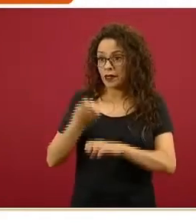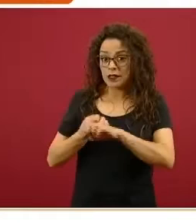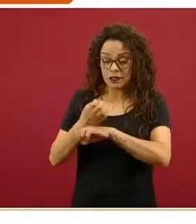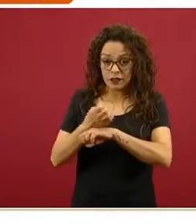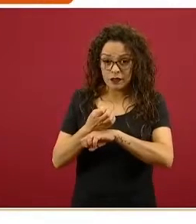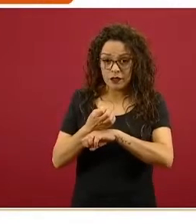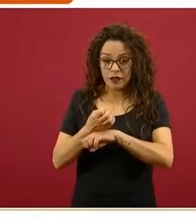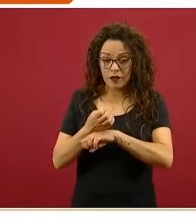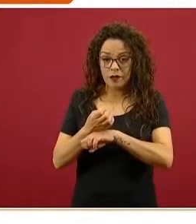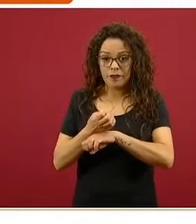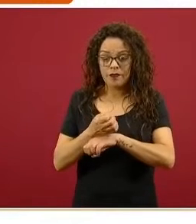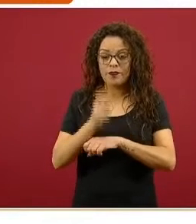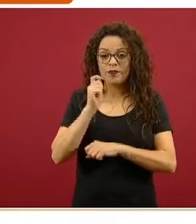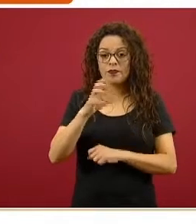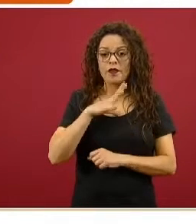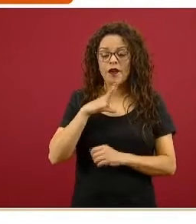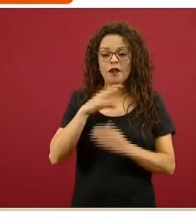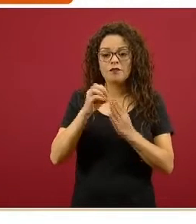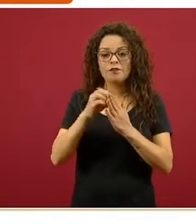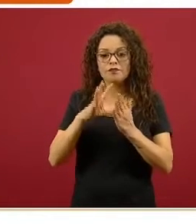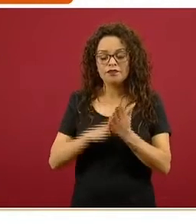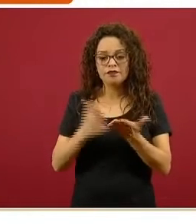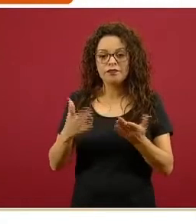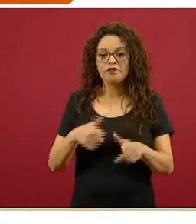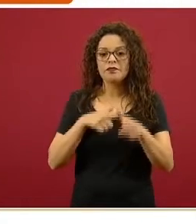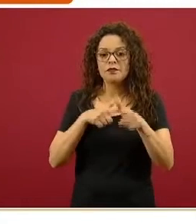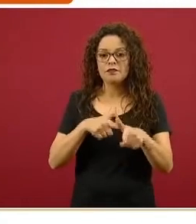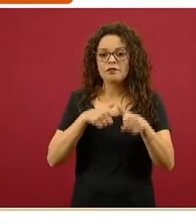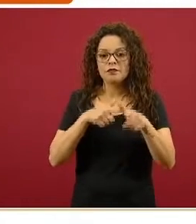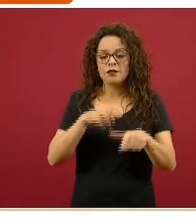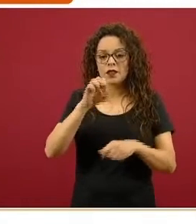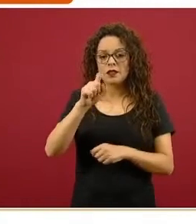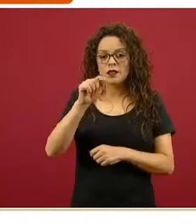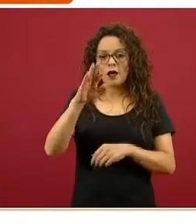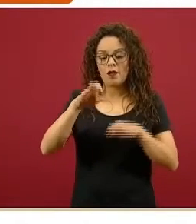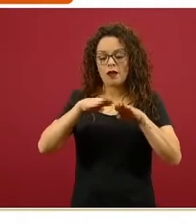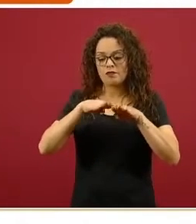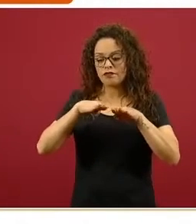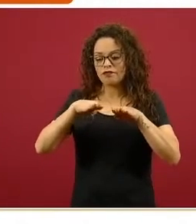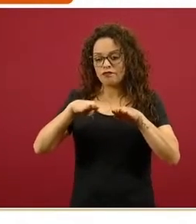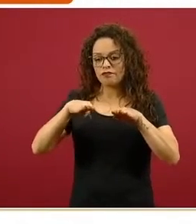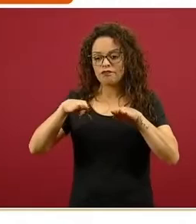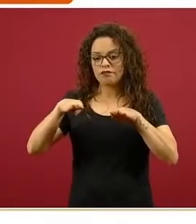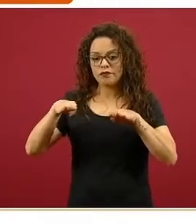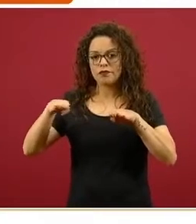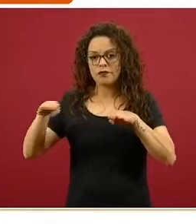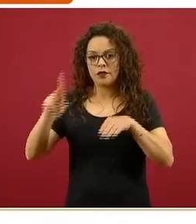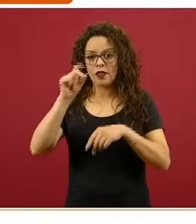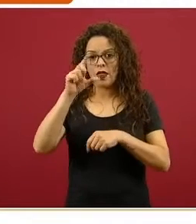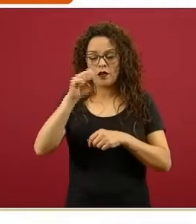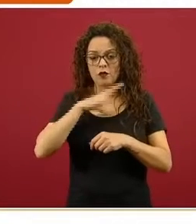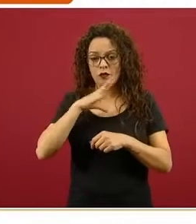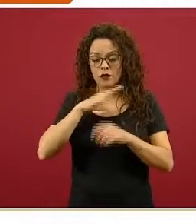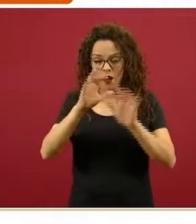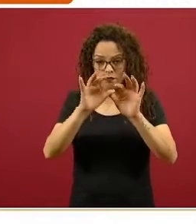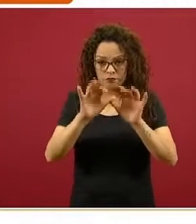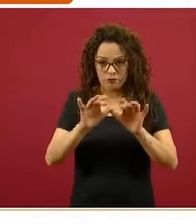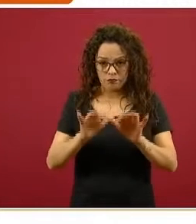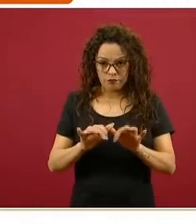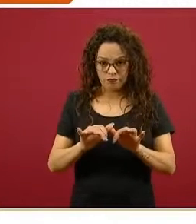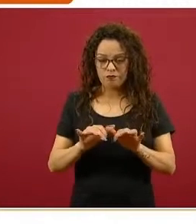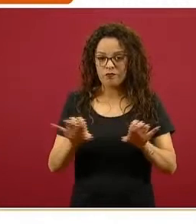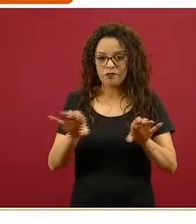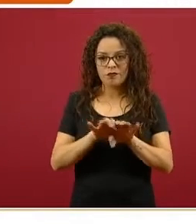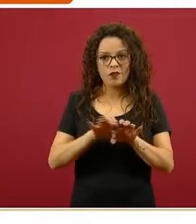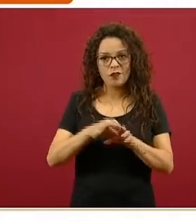tenemos en una estabilidad, en una meseta, que difícilmente, por los datos que tenemos, podemos pronosticar